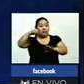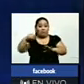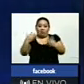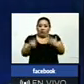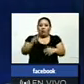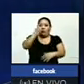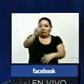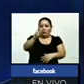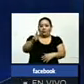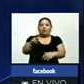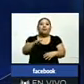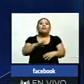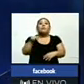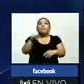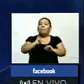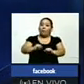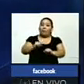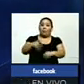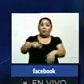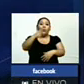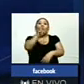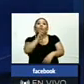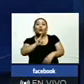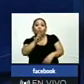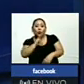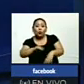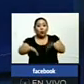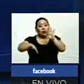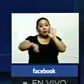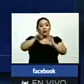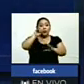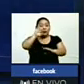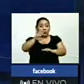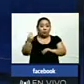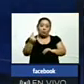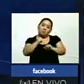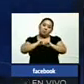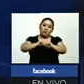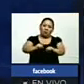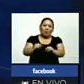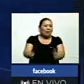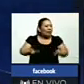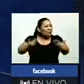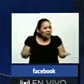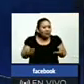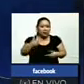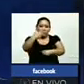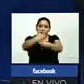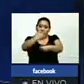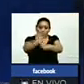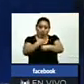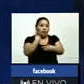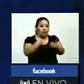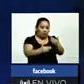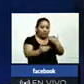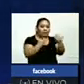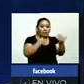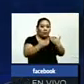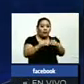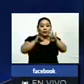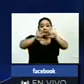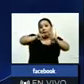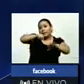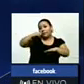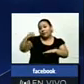fallecidos. Honduras, 28,000 casos o 54 fallecidos. ¿Qué está pasando en Guatemala? Ya les decíamos,